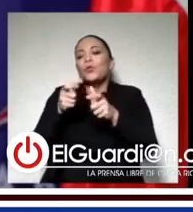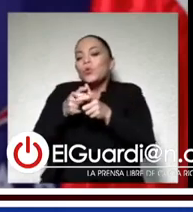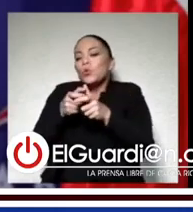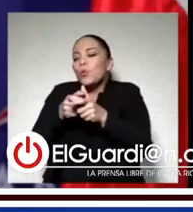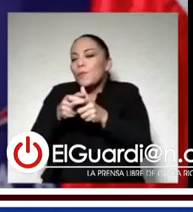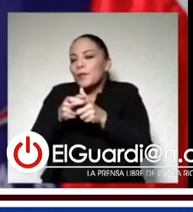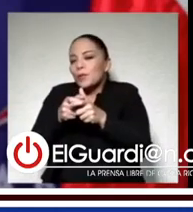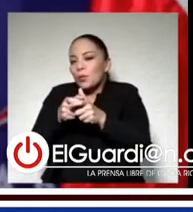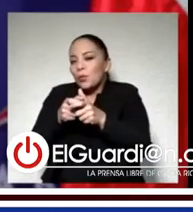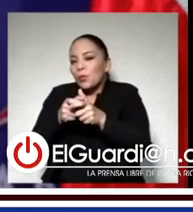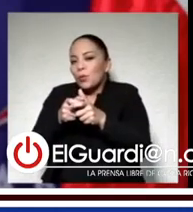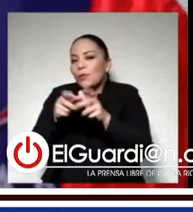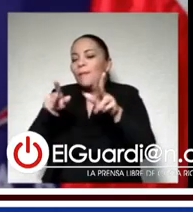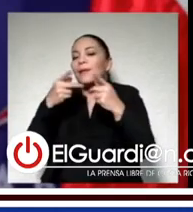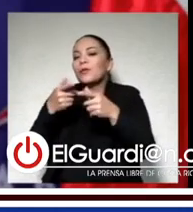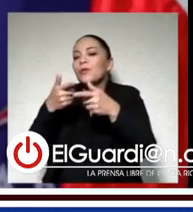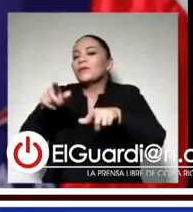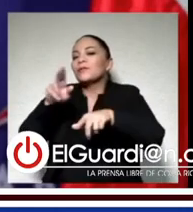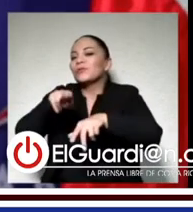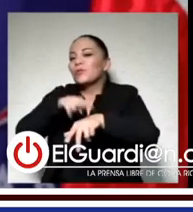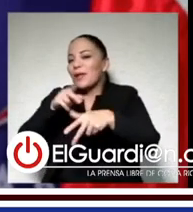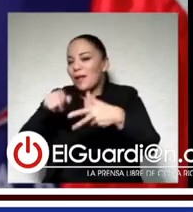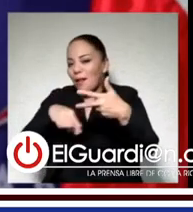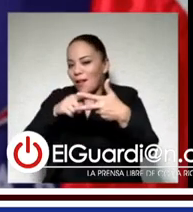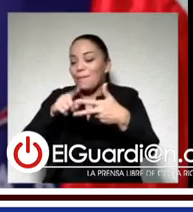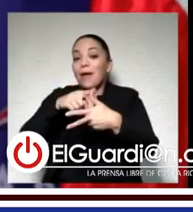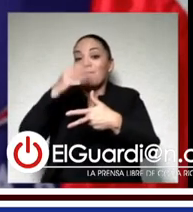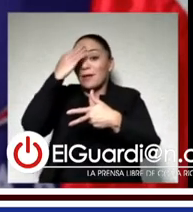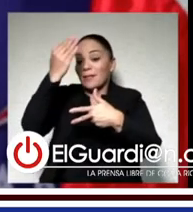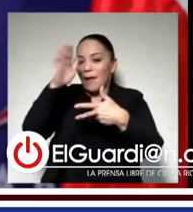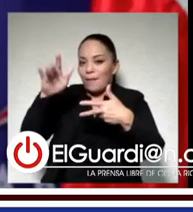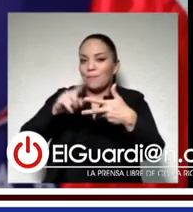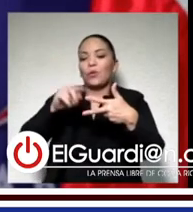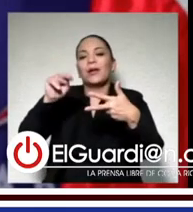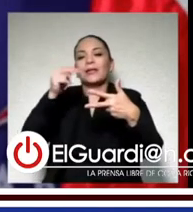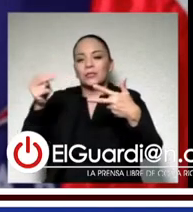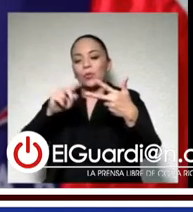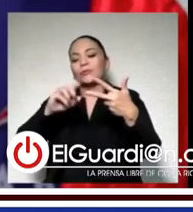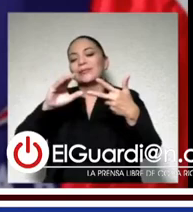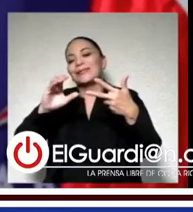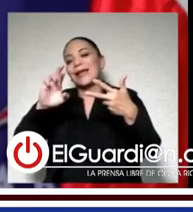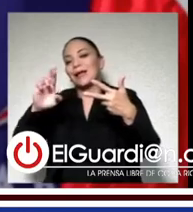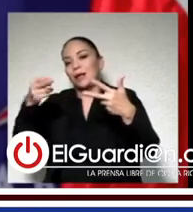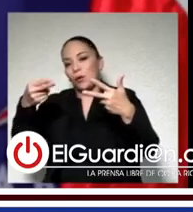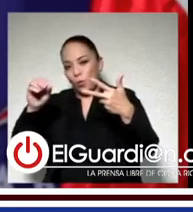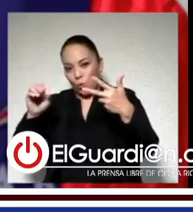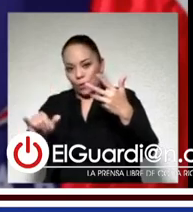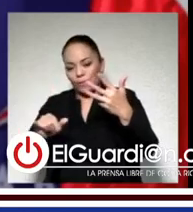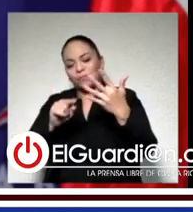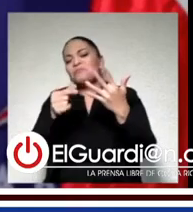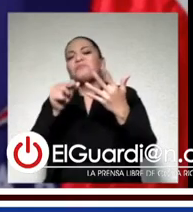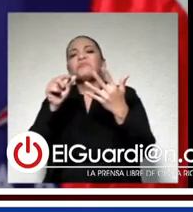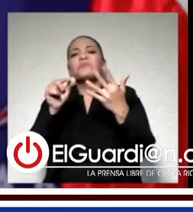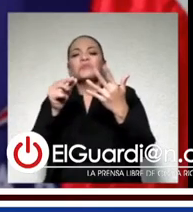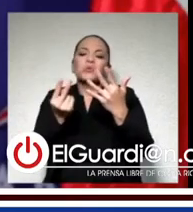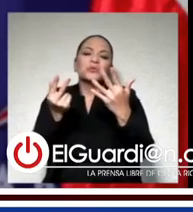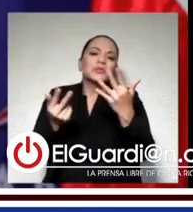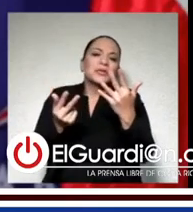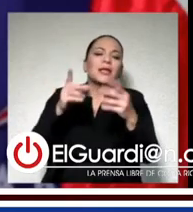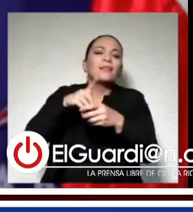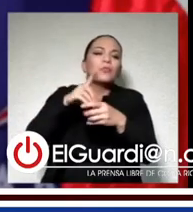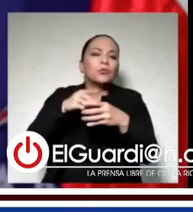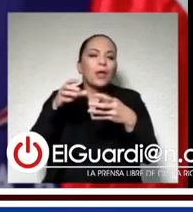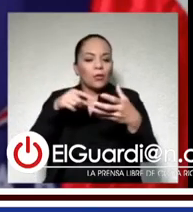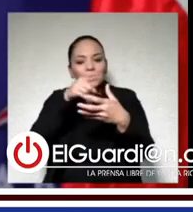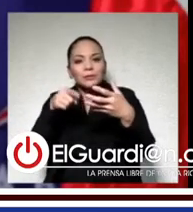Nacional, Frente Amplio, La Nación, CR Hoy, y un grupito chiquitito de diputados se iban a